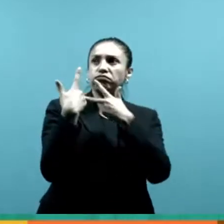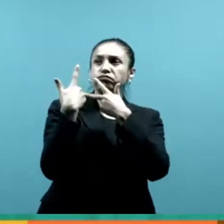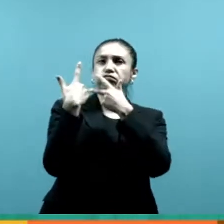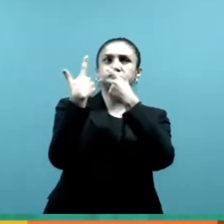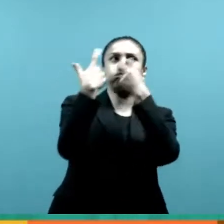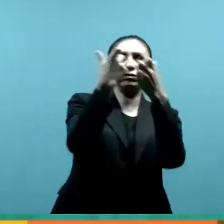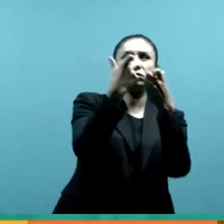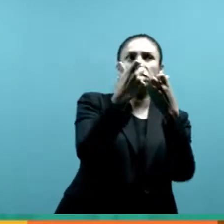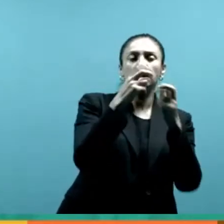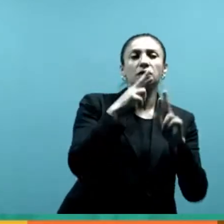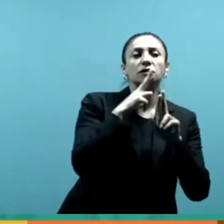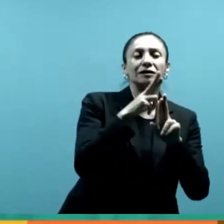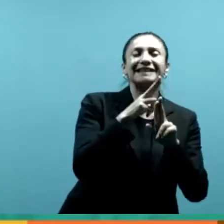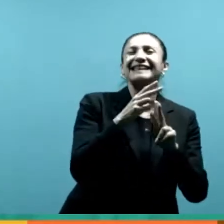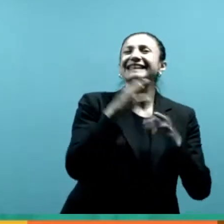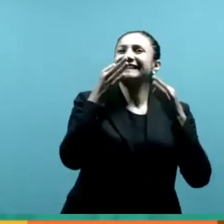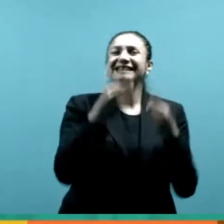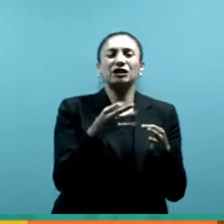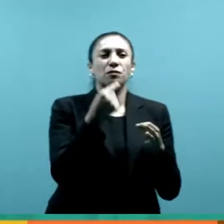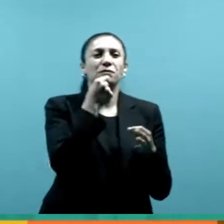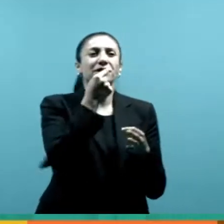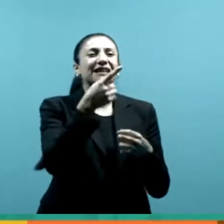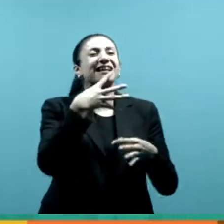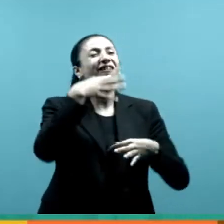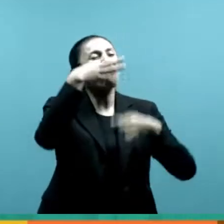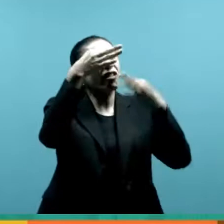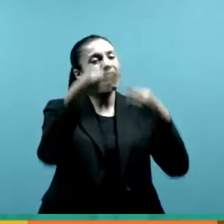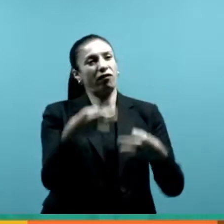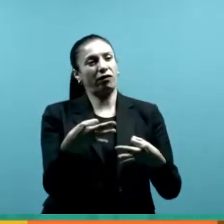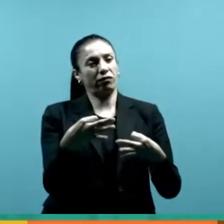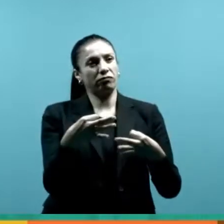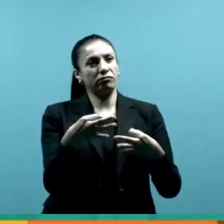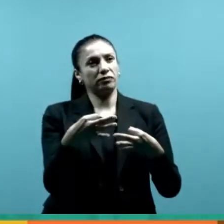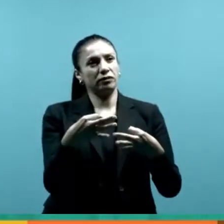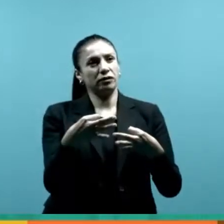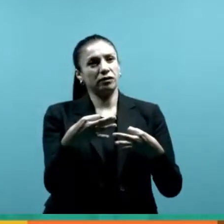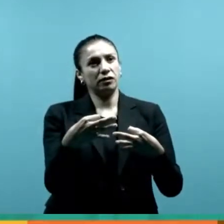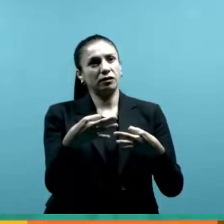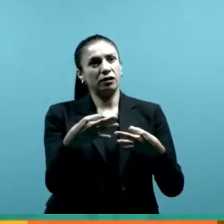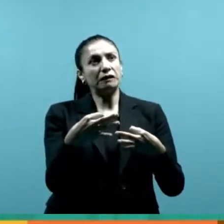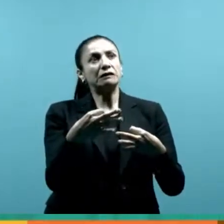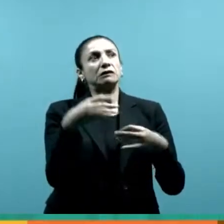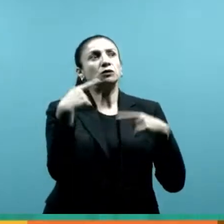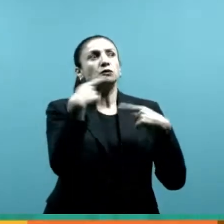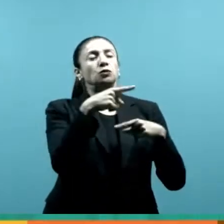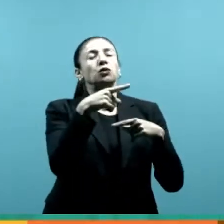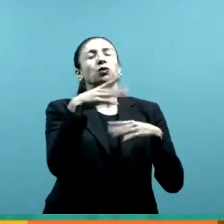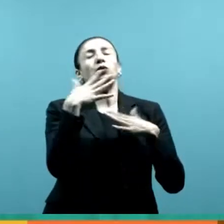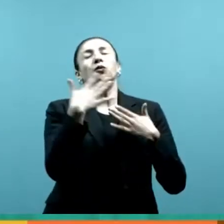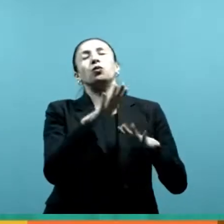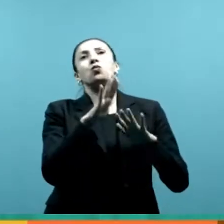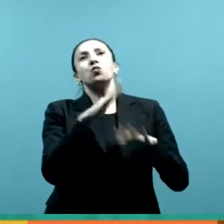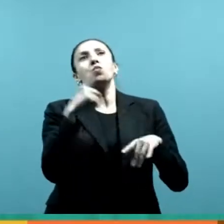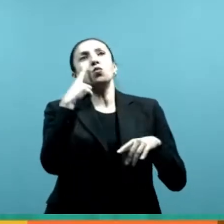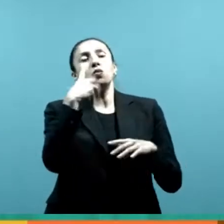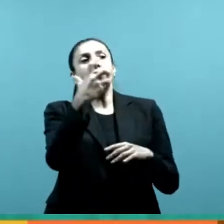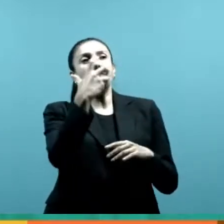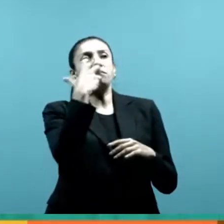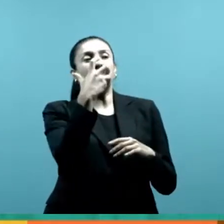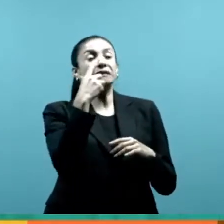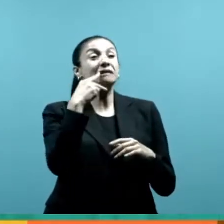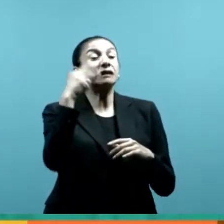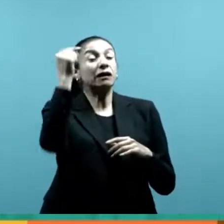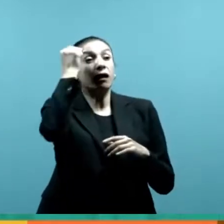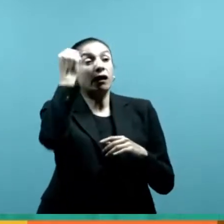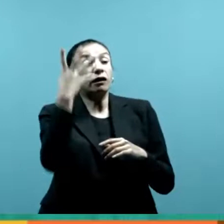verdad, mantenerse en verdad a la complejidad de esta historia, porque muchas personas hoy queremos